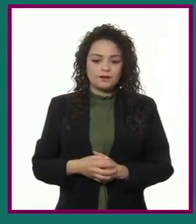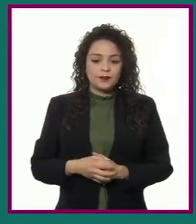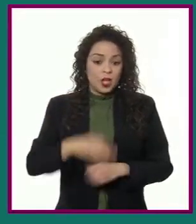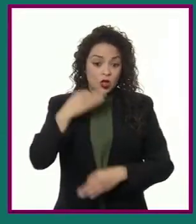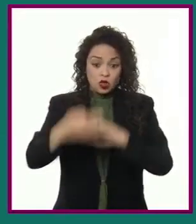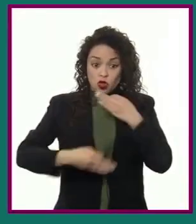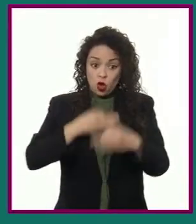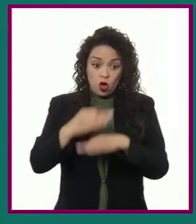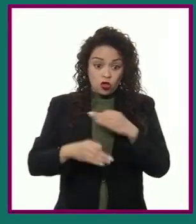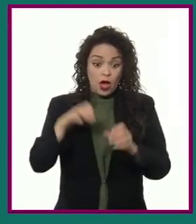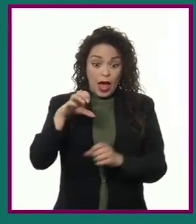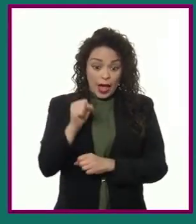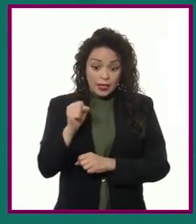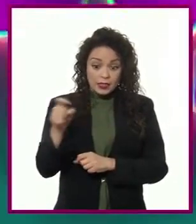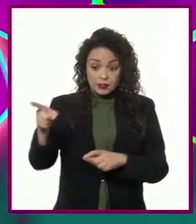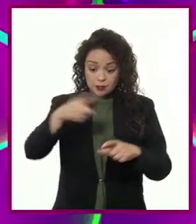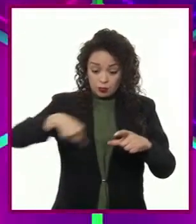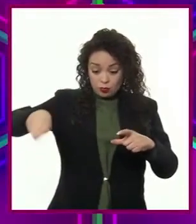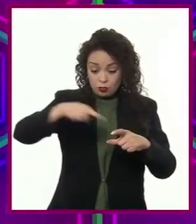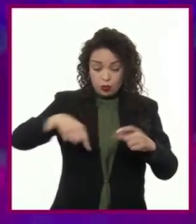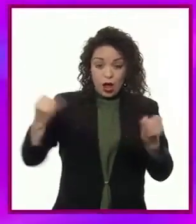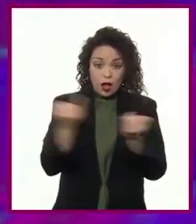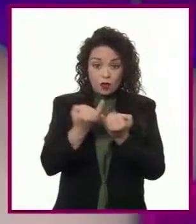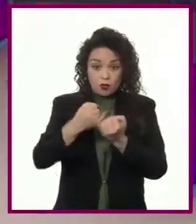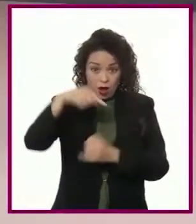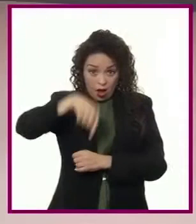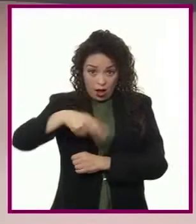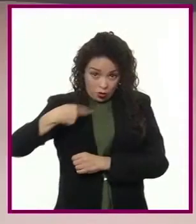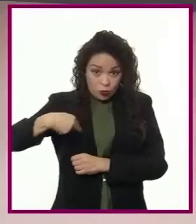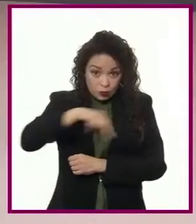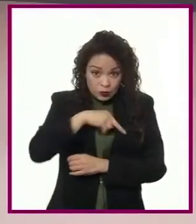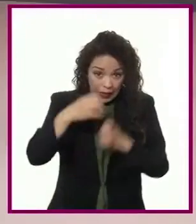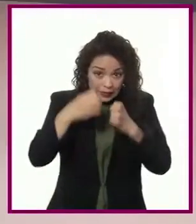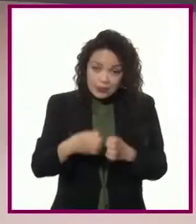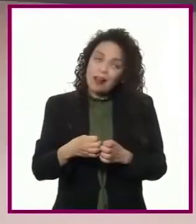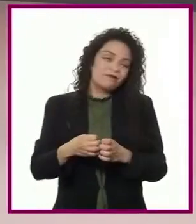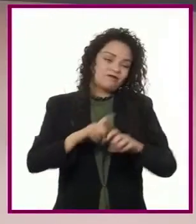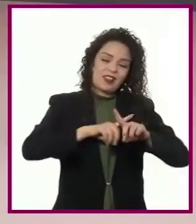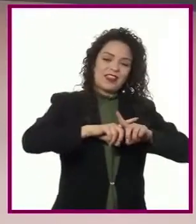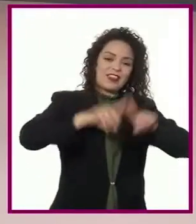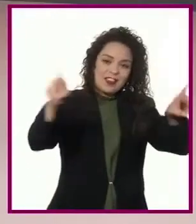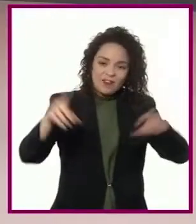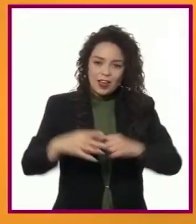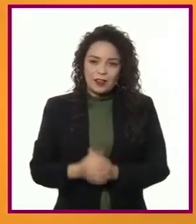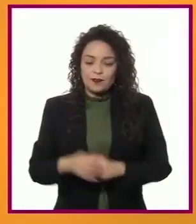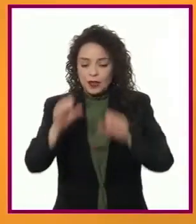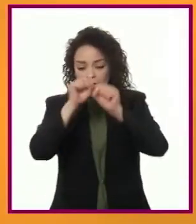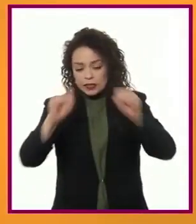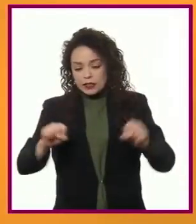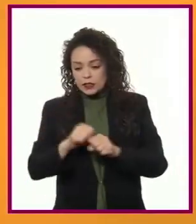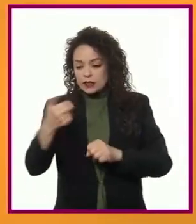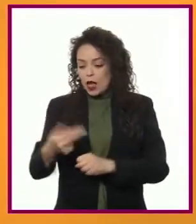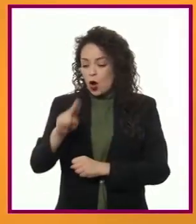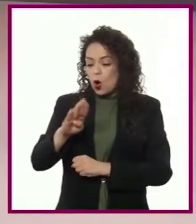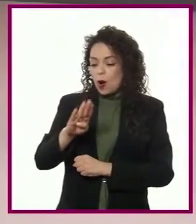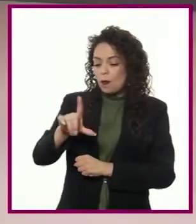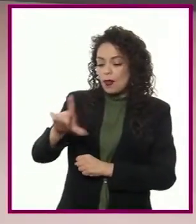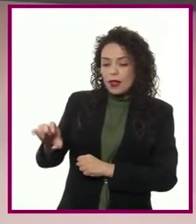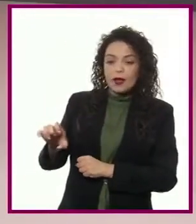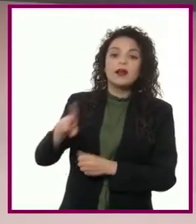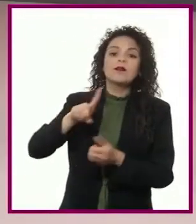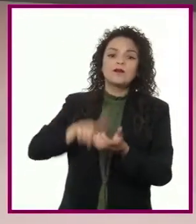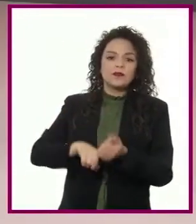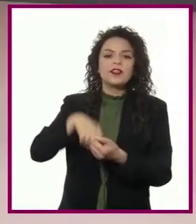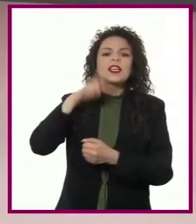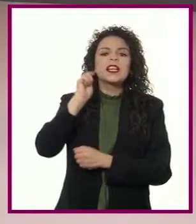universo son espirales como la nuestra. El sistema de Hubble se basa en la morfología, es decir,